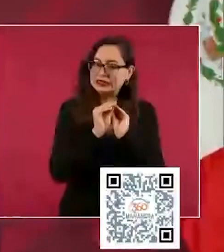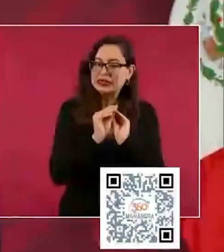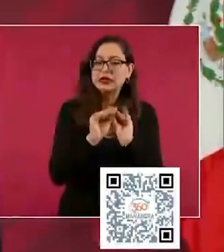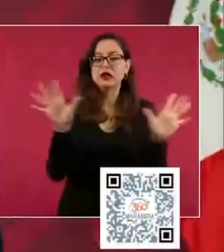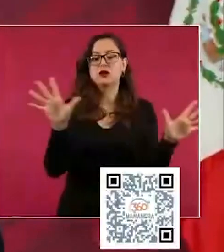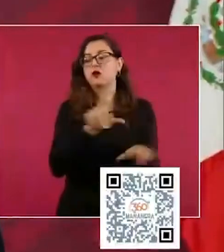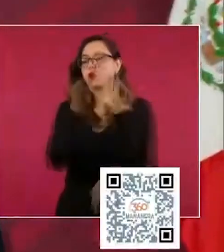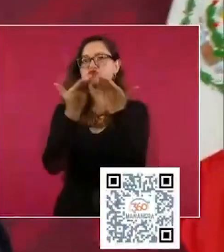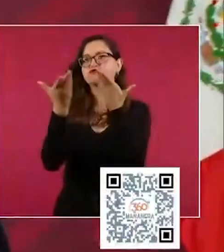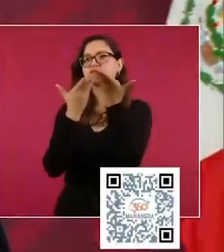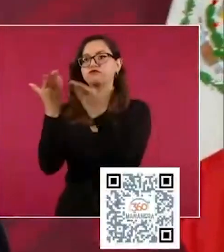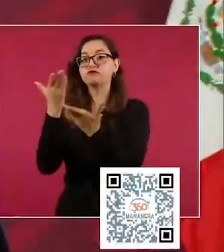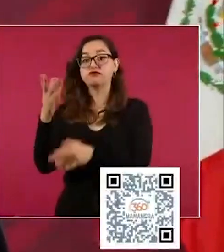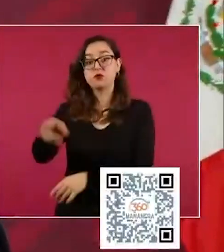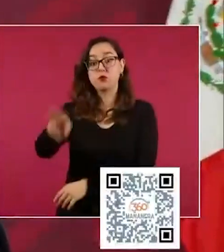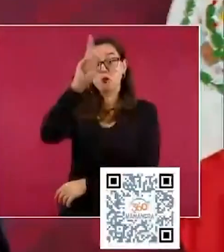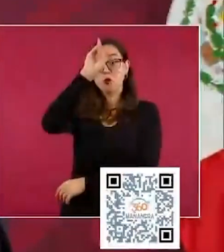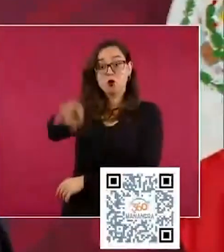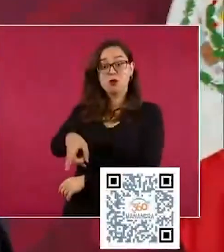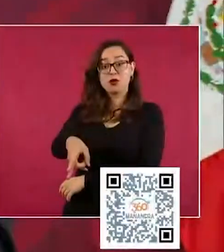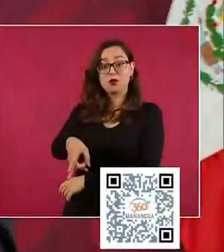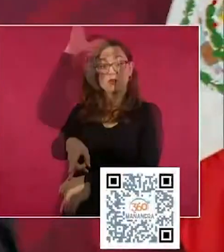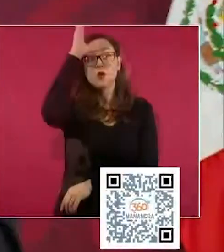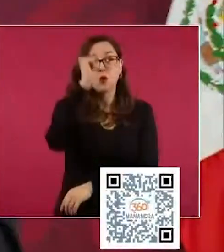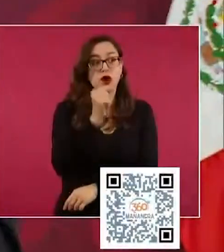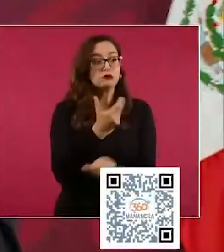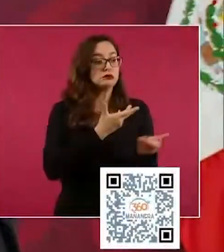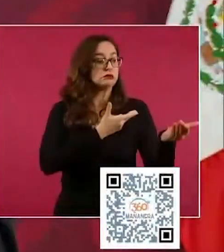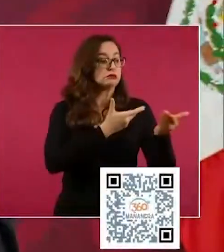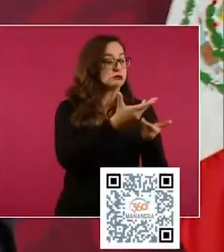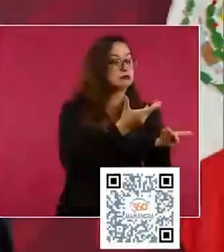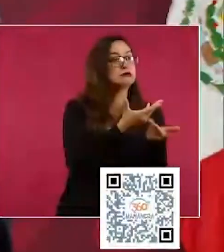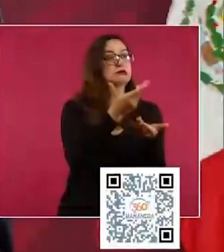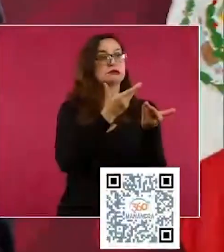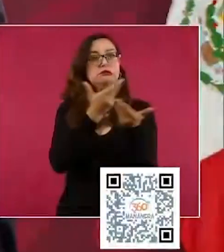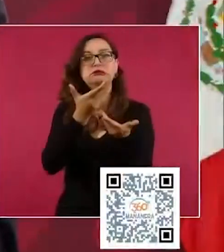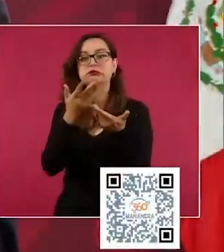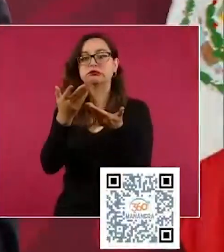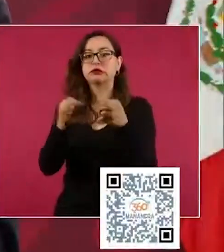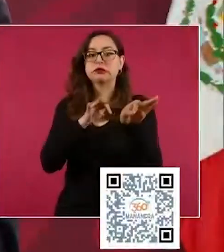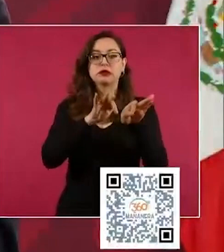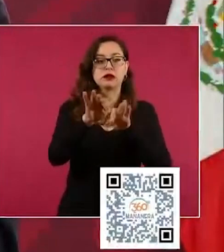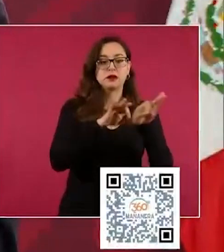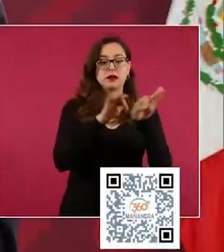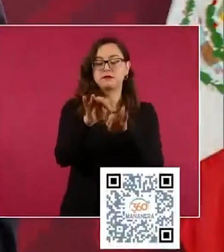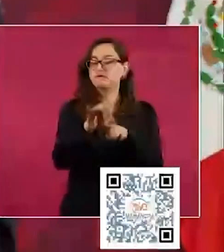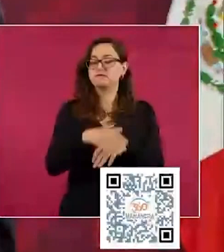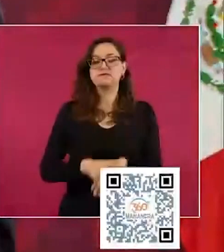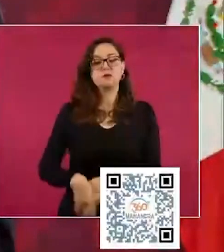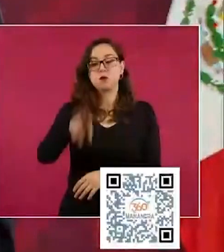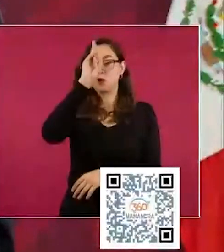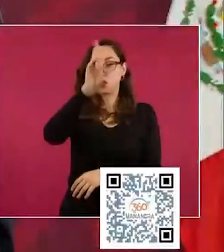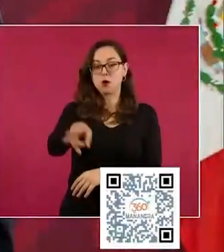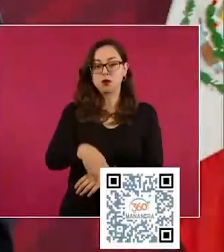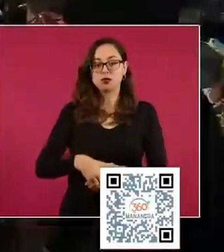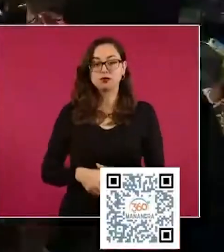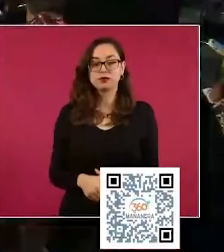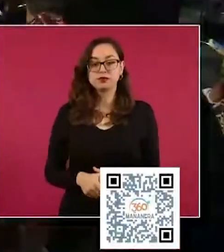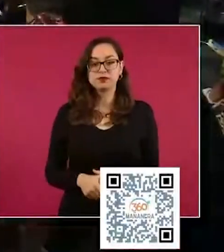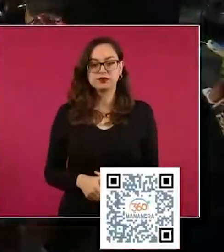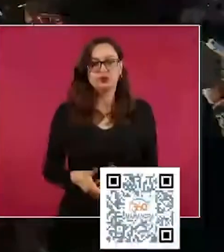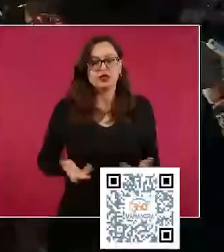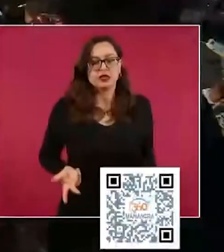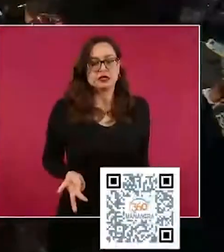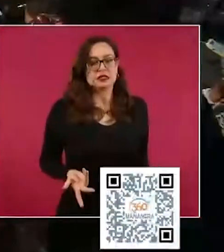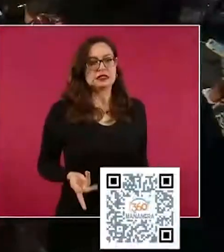que los gobiernos estatales suscriban convenios con gobiernos extranjeros esto quiere decir que lo